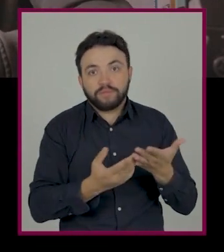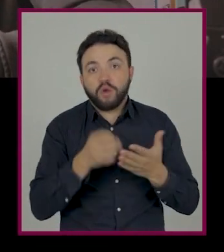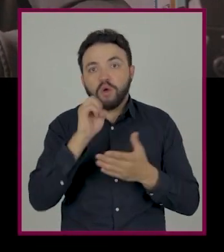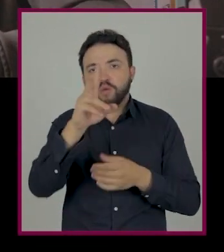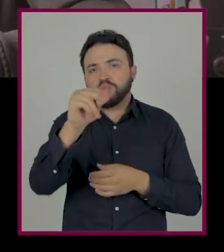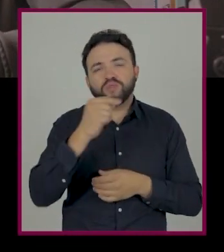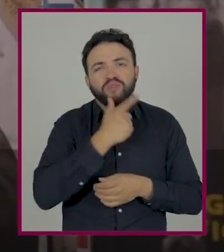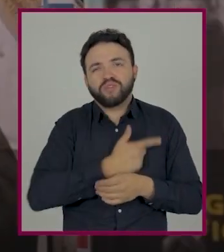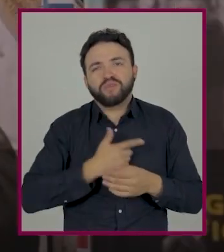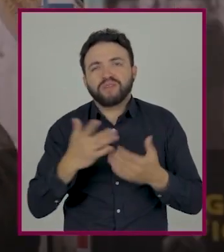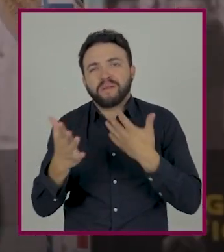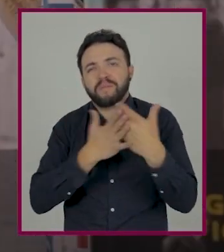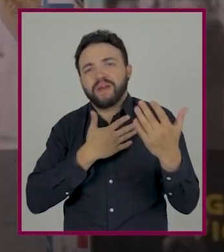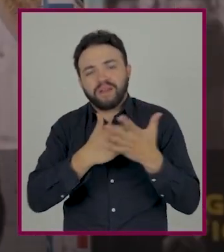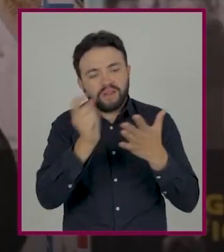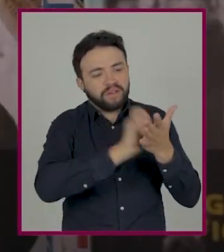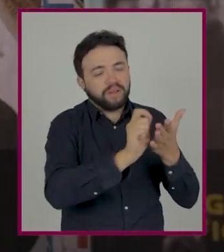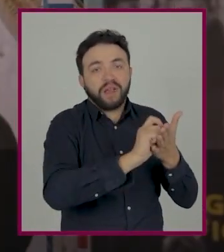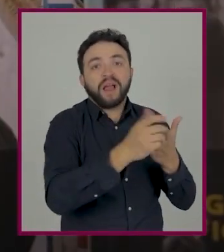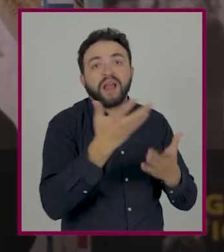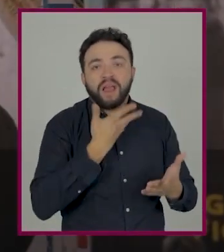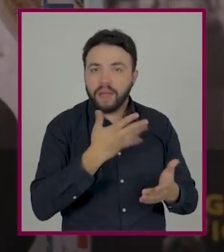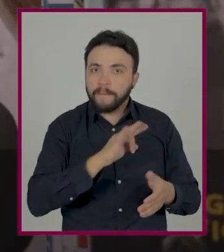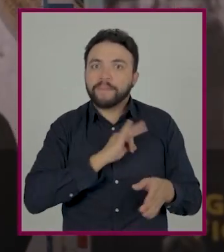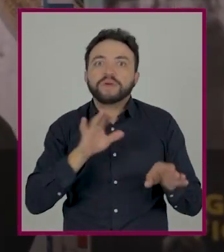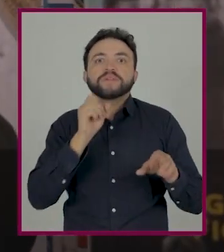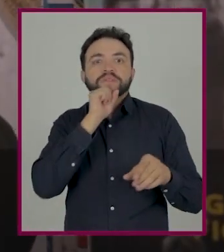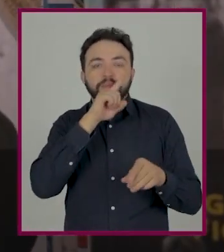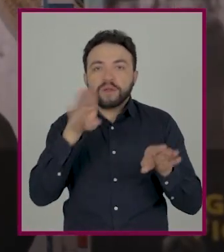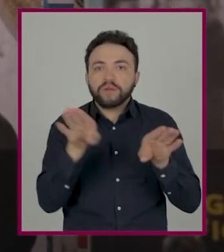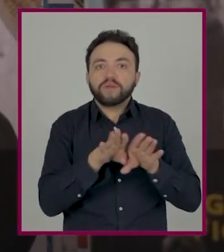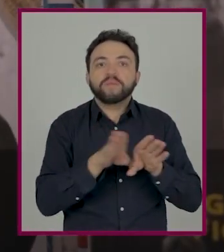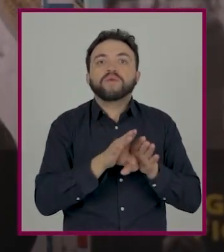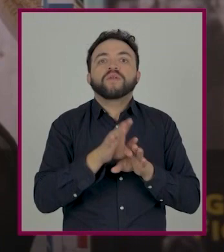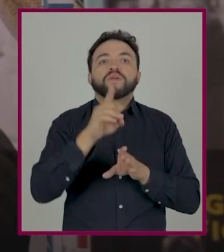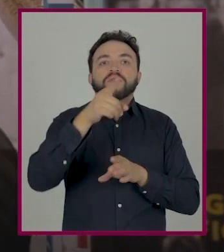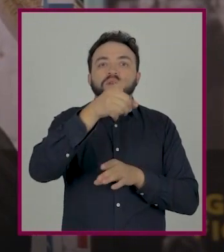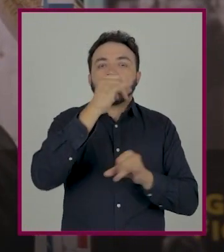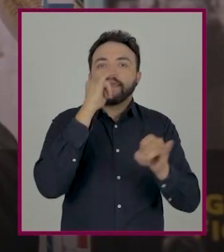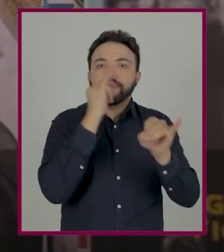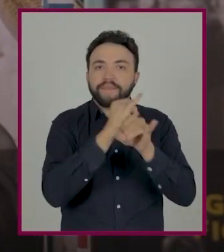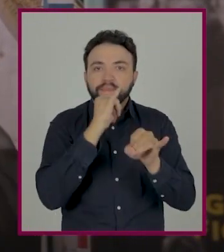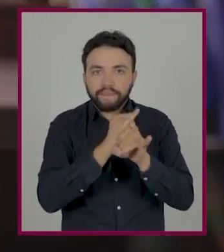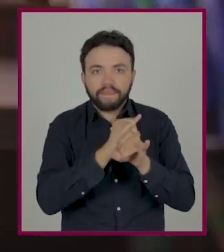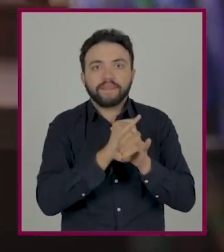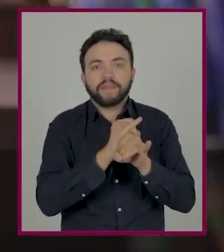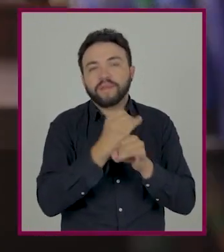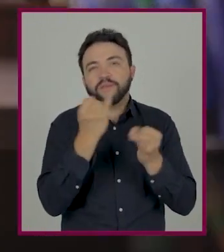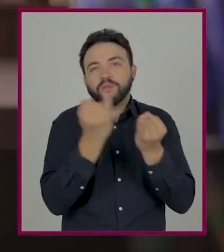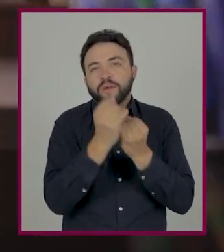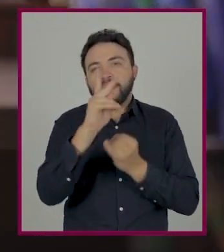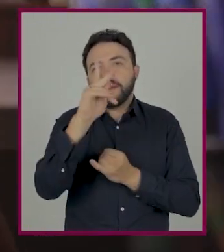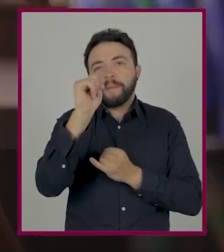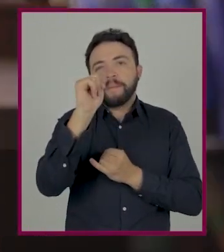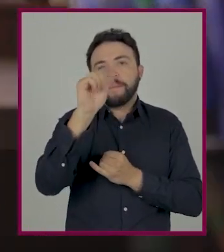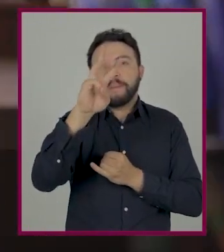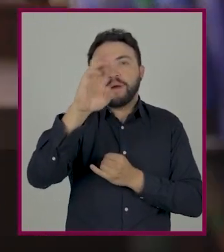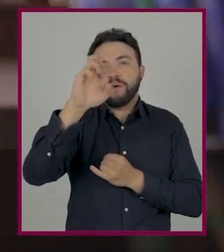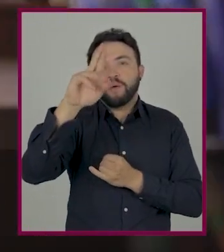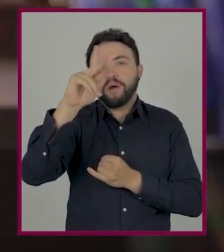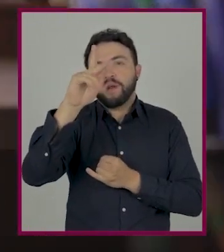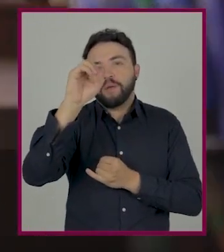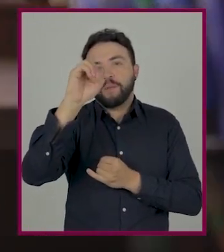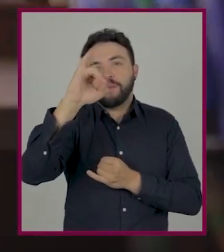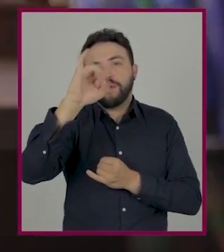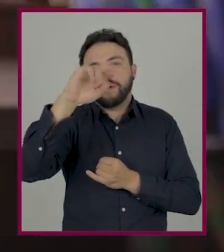los trabajos manuales, Hay muchas aplicaciones y plataformas en las que puedes hacerlo digitalmente. como el clásico pero